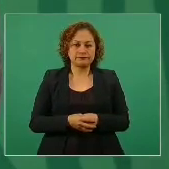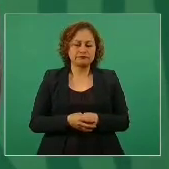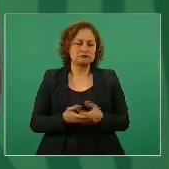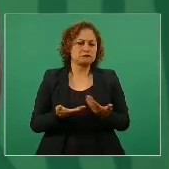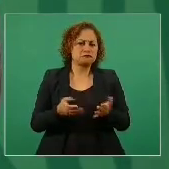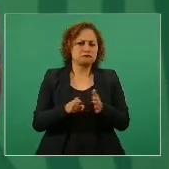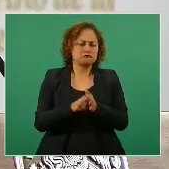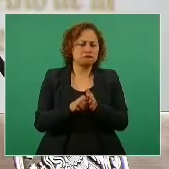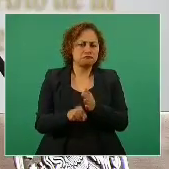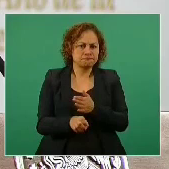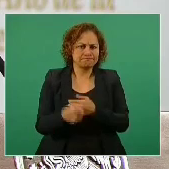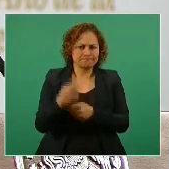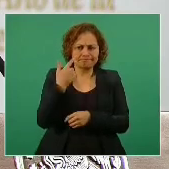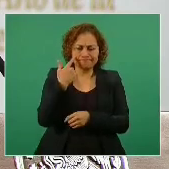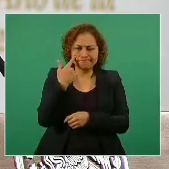el que